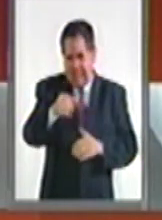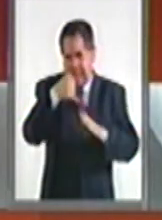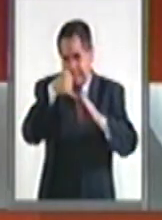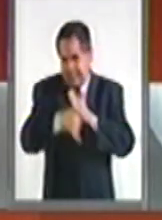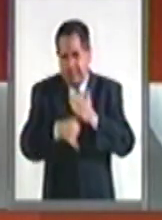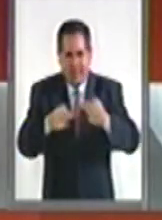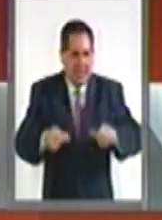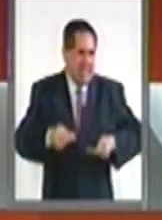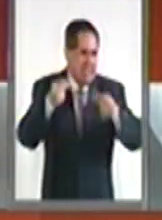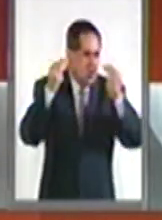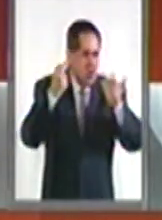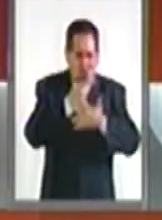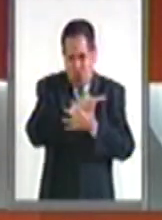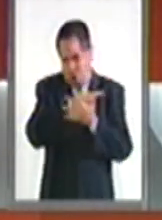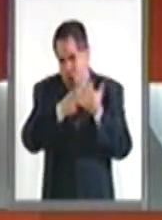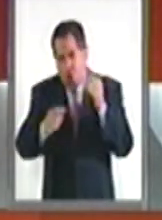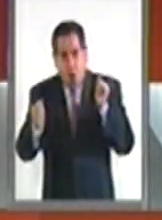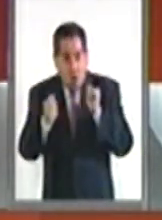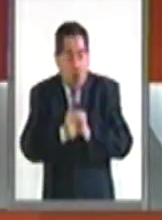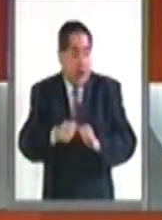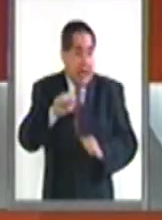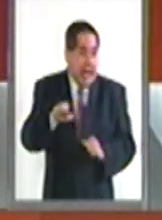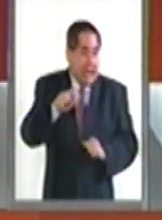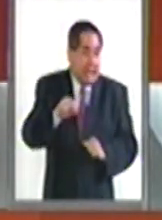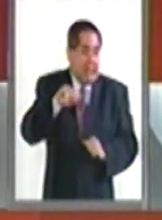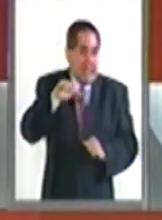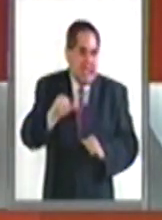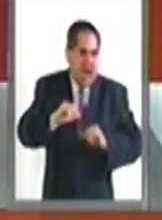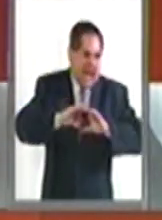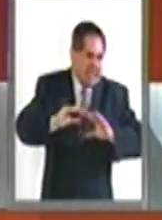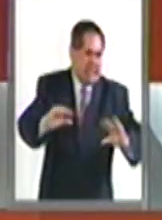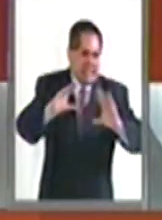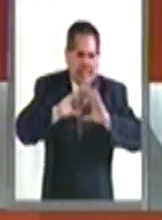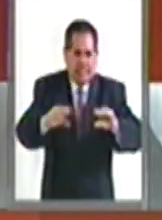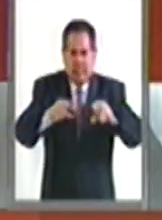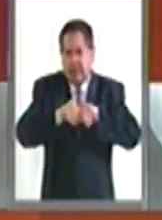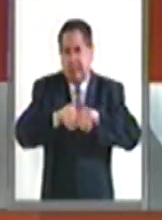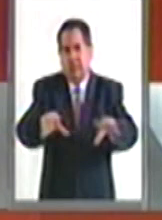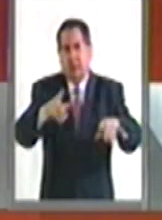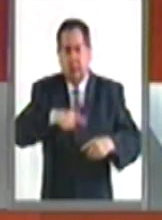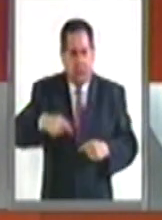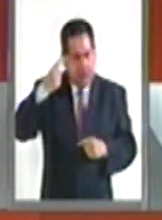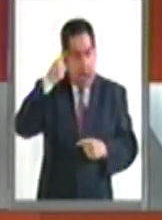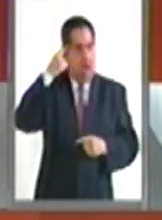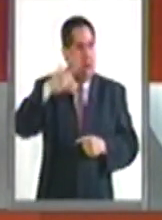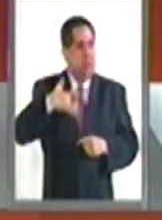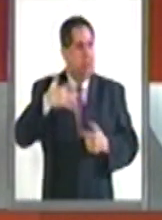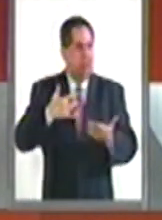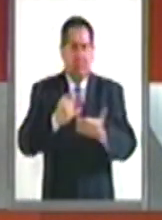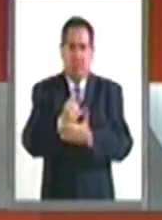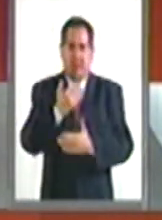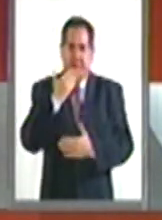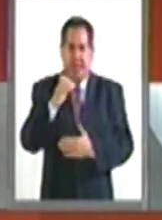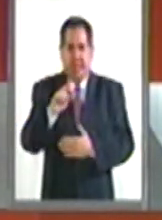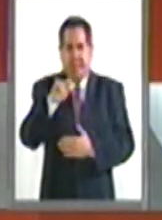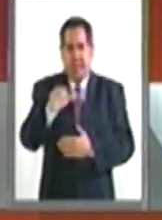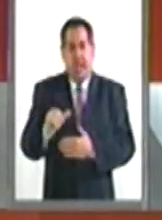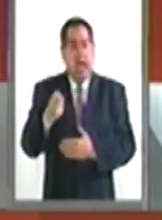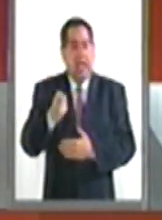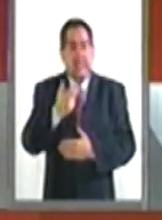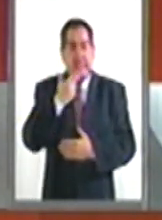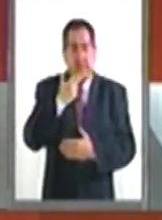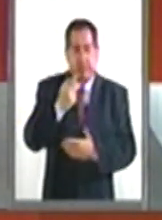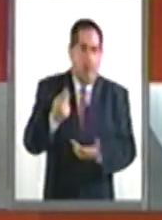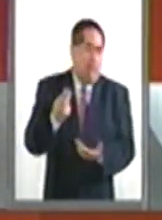los negocios, la administración pública y las instituciones dirigidas por decisiones. Abramos la posibilidad entonces de formar